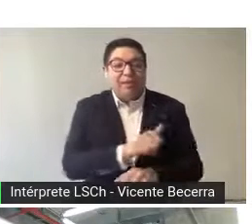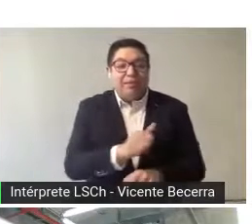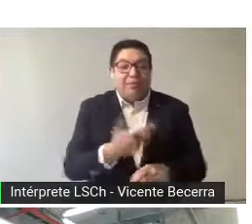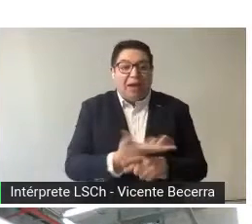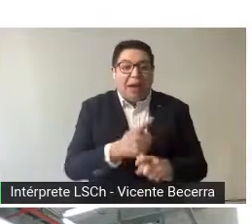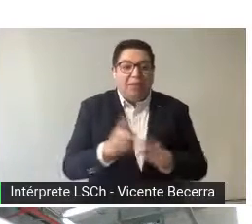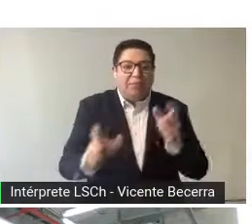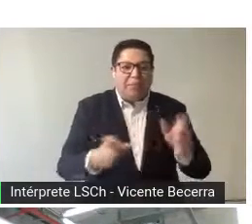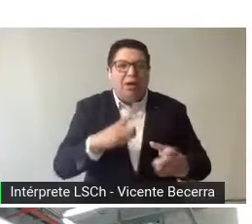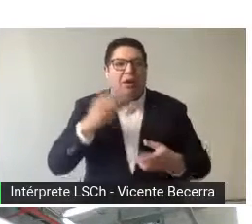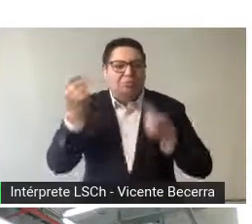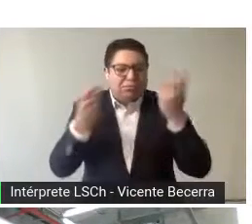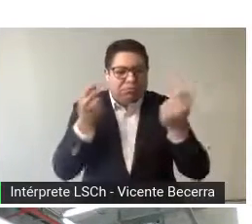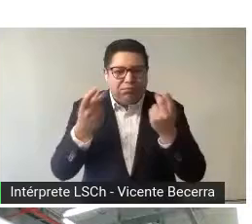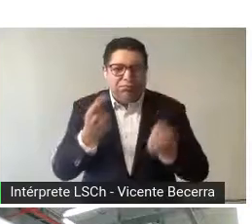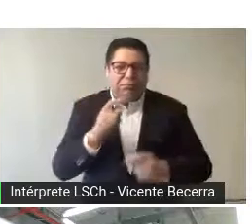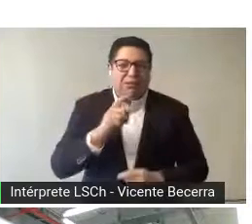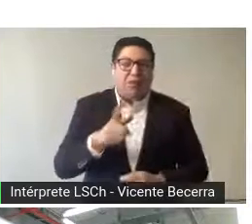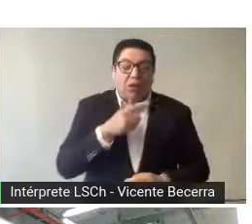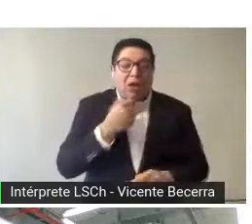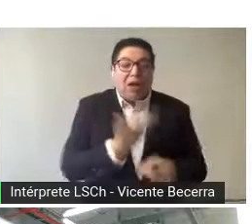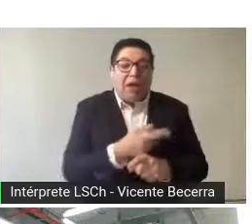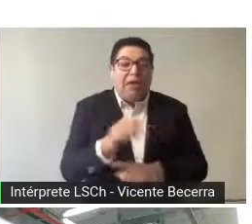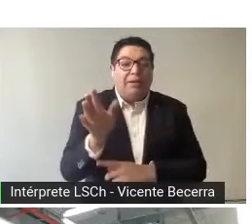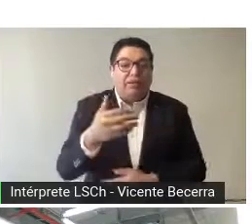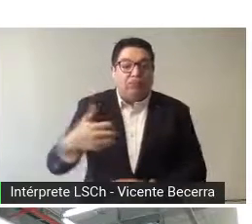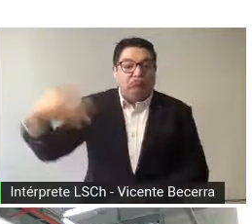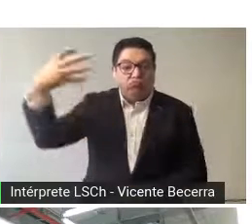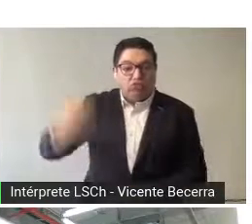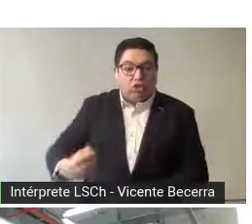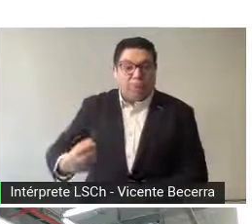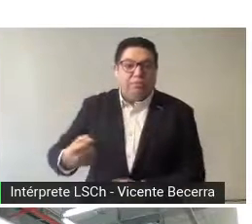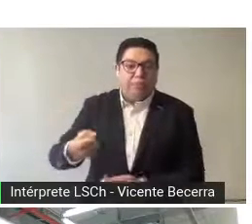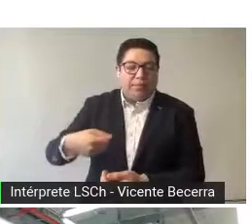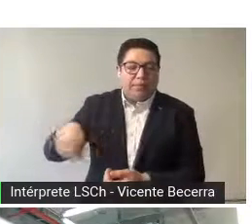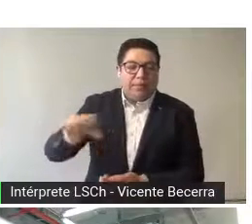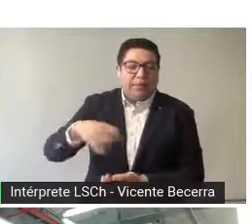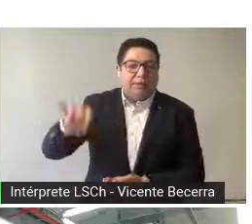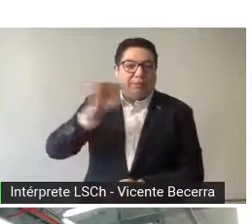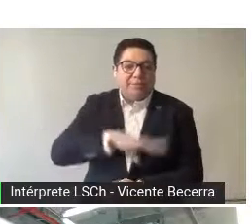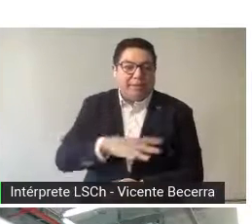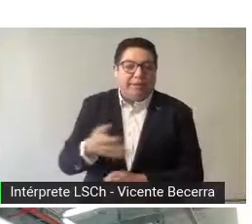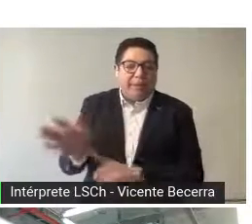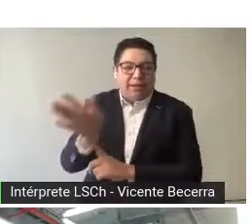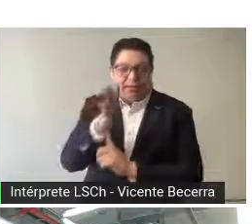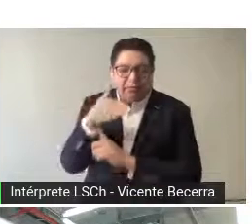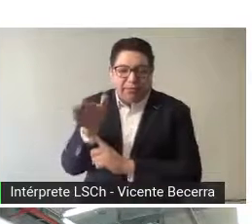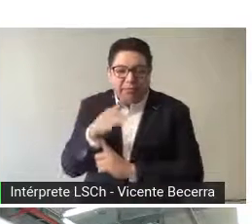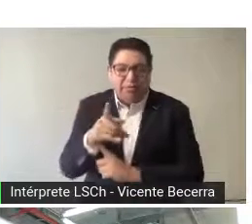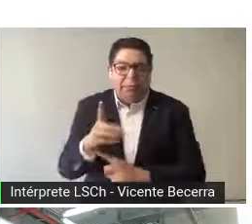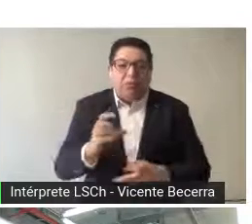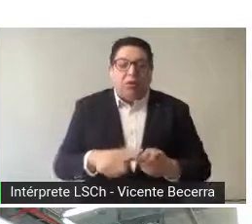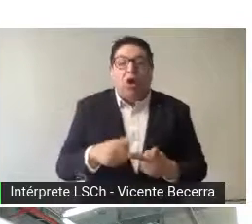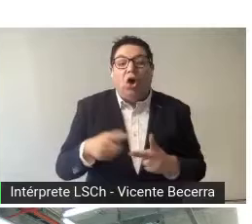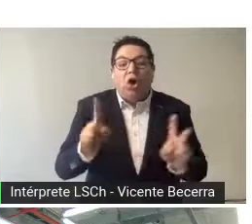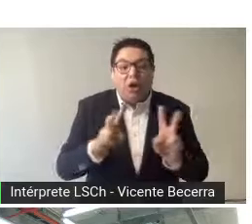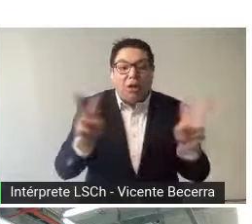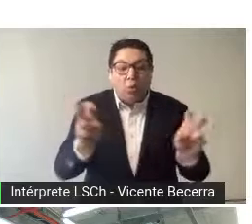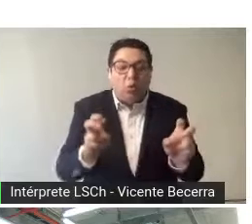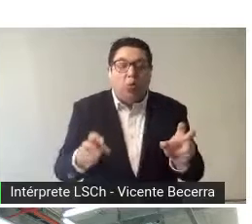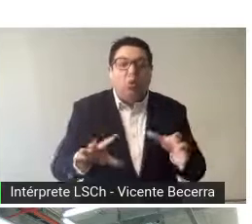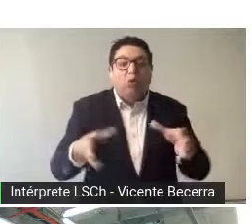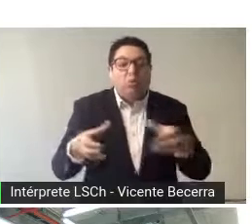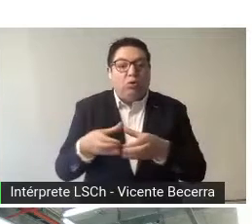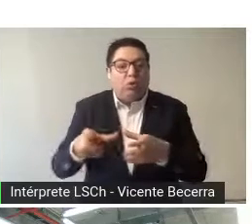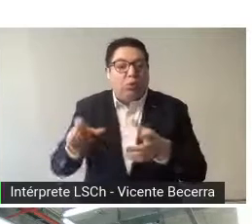discutido. Si se pone o no la bandera chilena, si se pone o no la bandera de algún pueblo